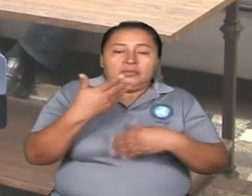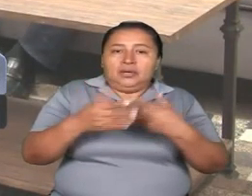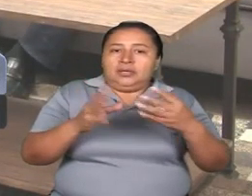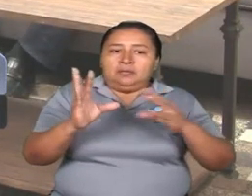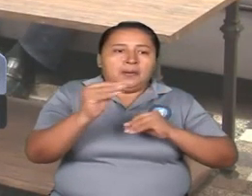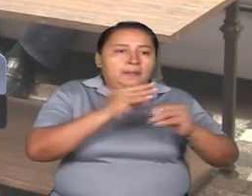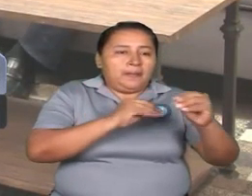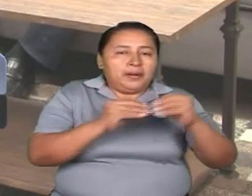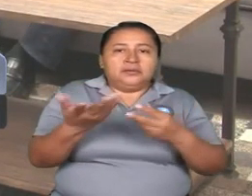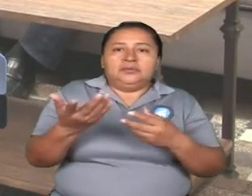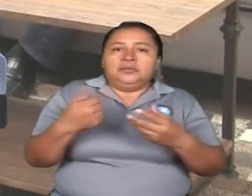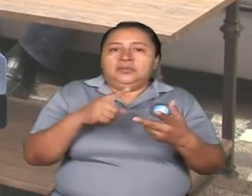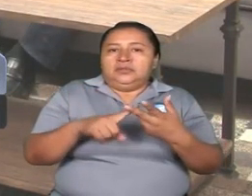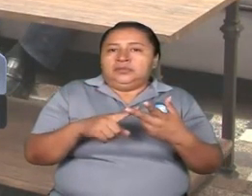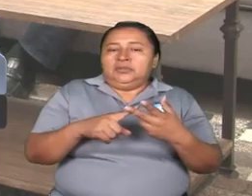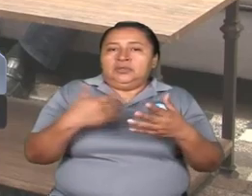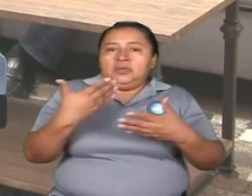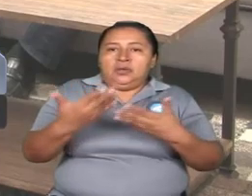debate,